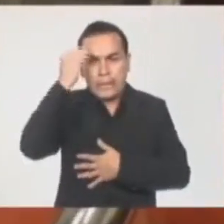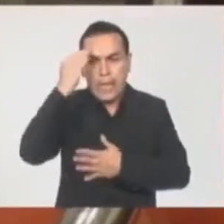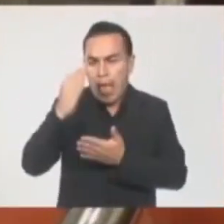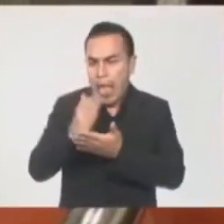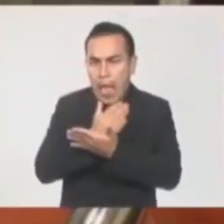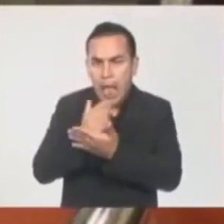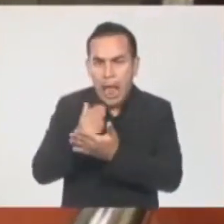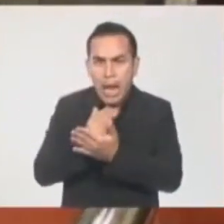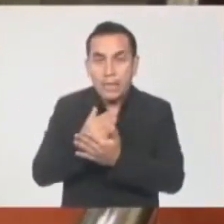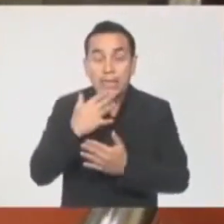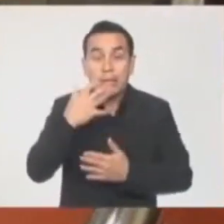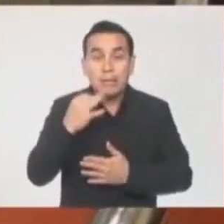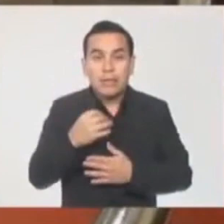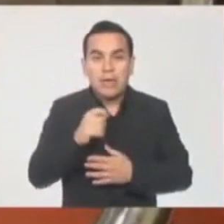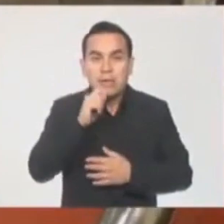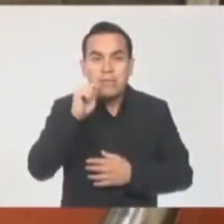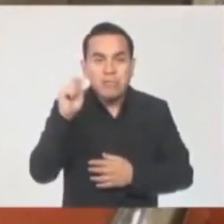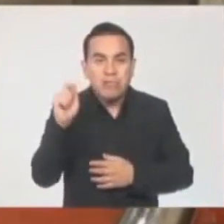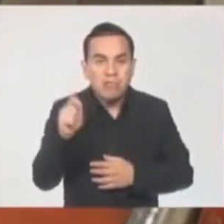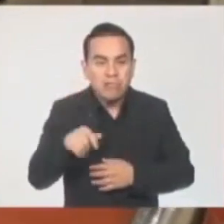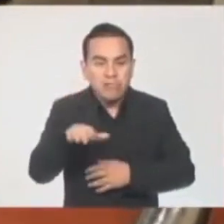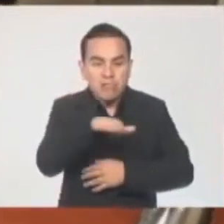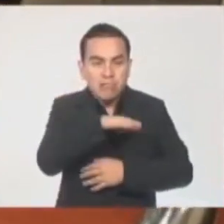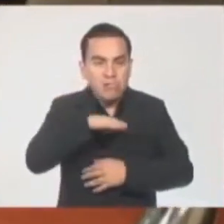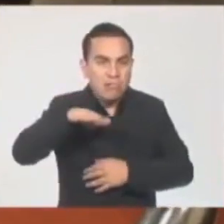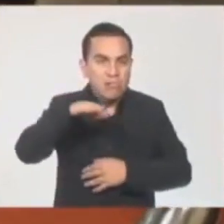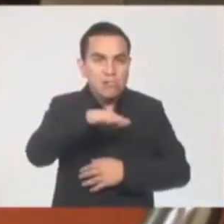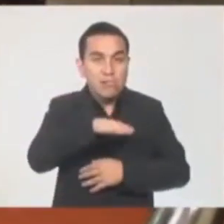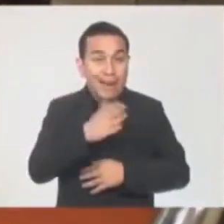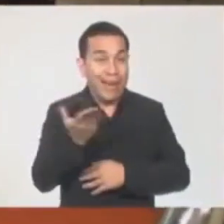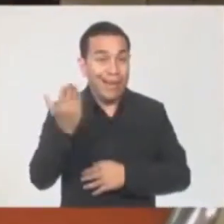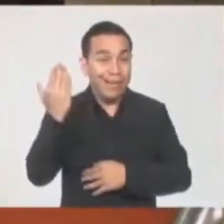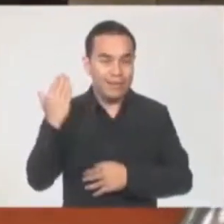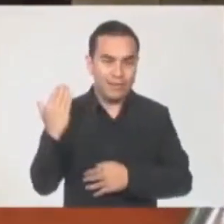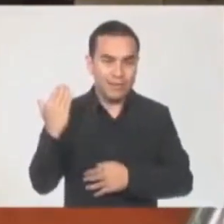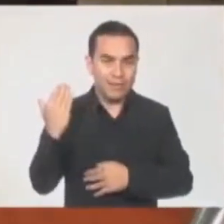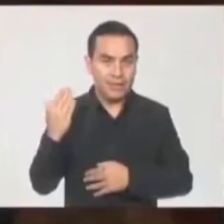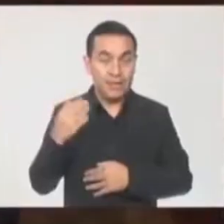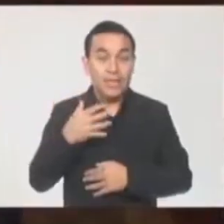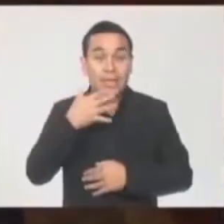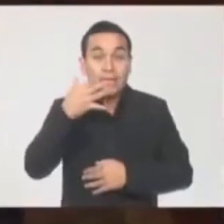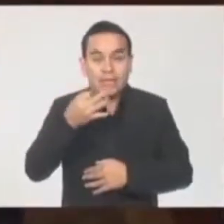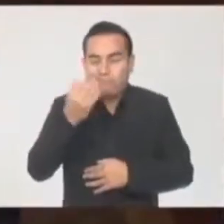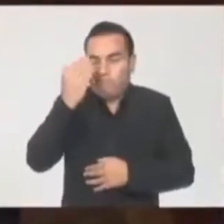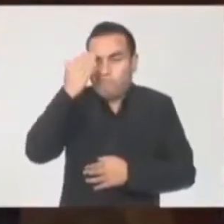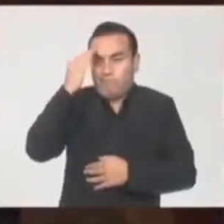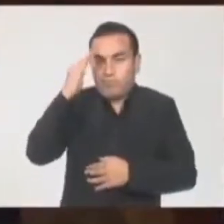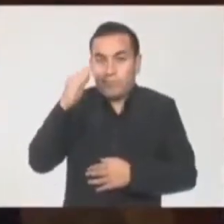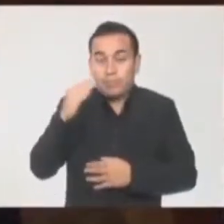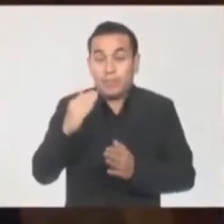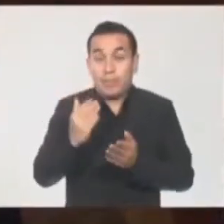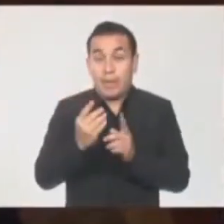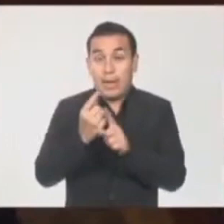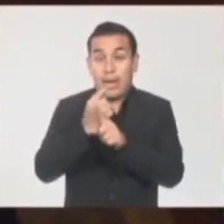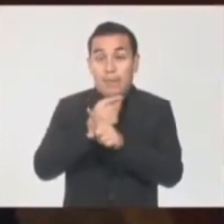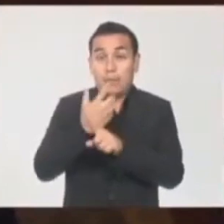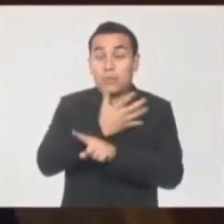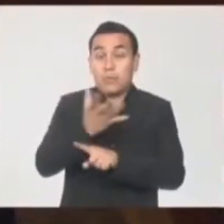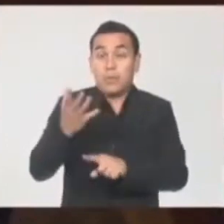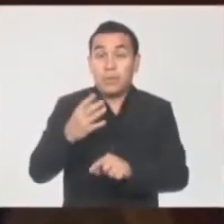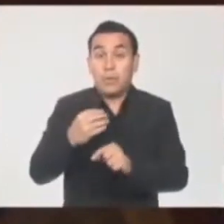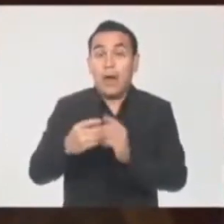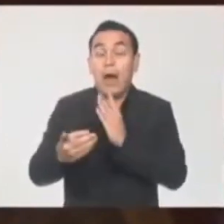refrigeradoras podridas y centros de vacunación en el peor estado posible. Era impensable que empezáramos a romper la brecha